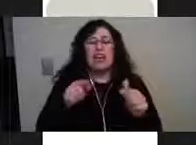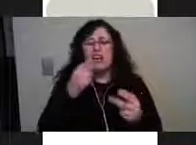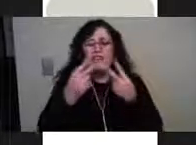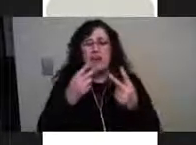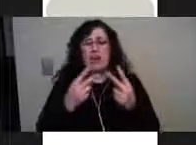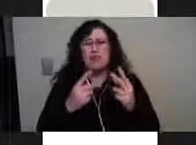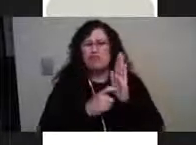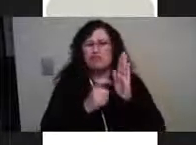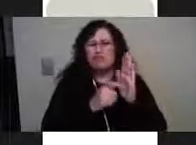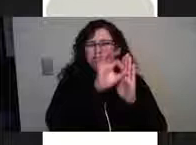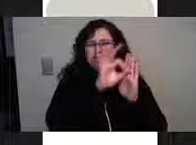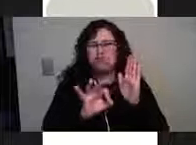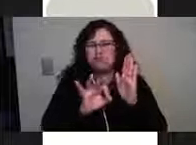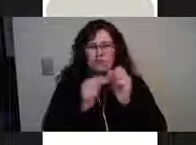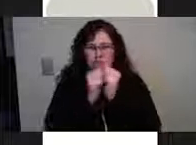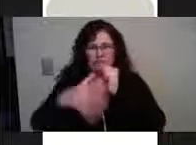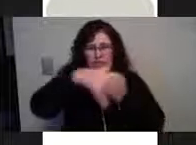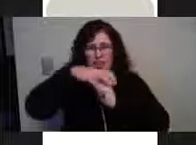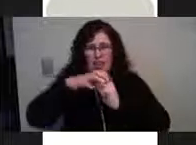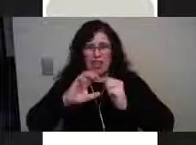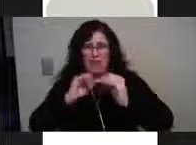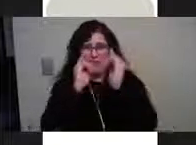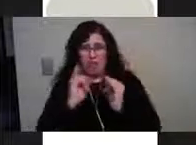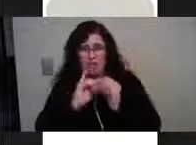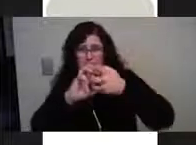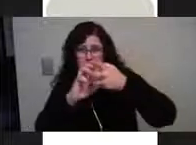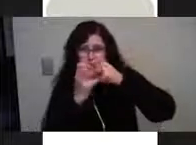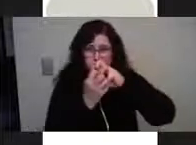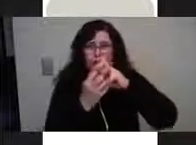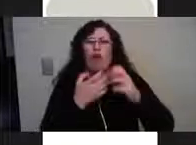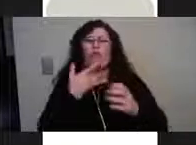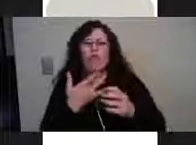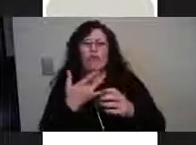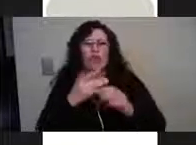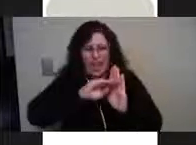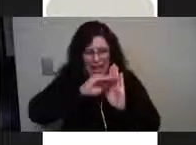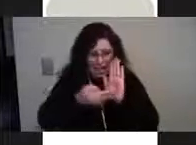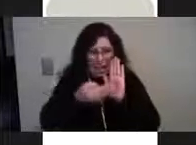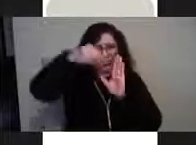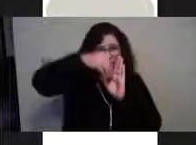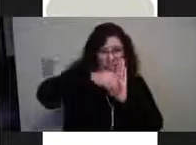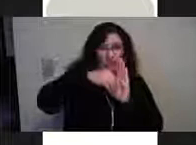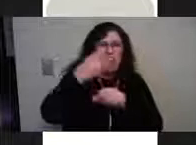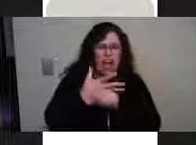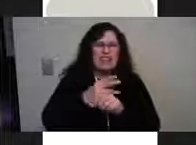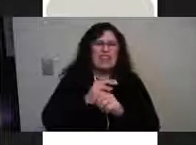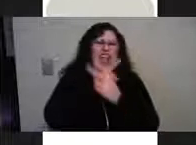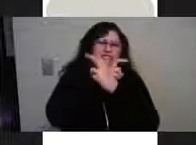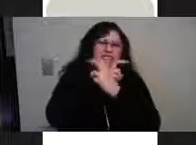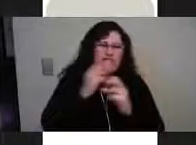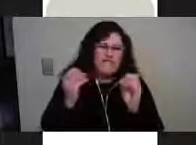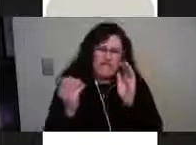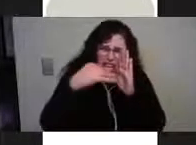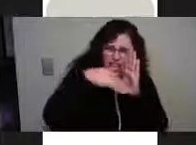de malformaciones cerebrales, lesiones resultantes de infección intrauterina, lesiones espásticas ya,